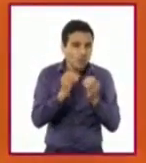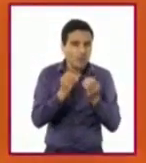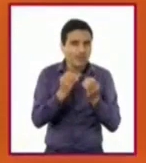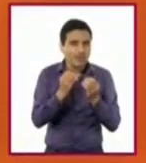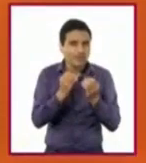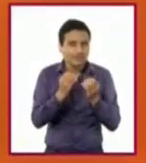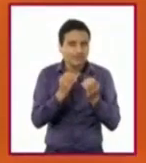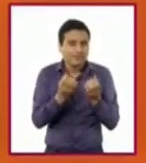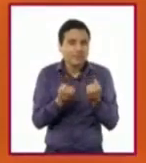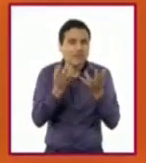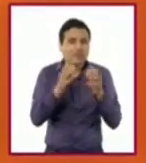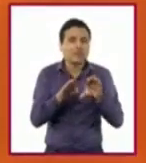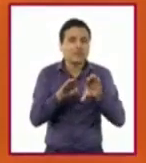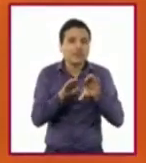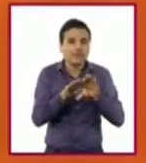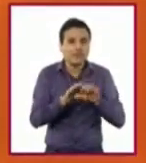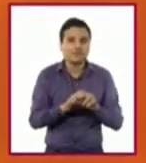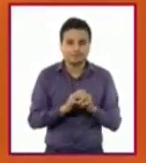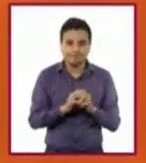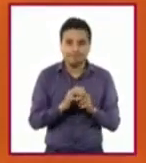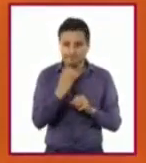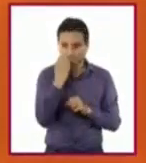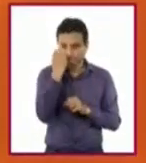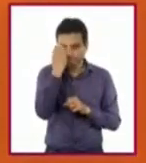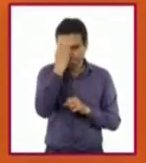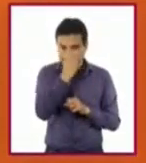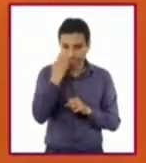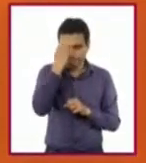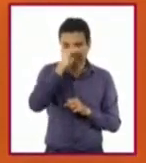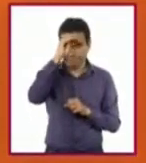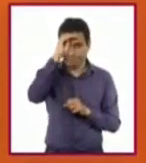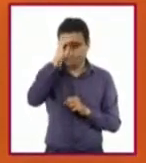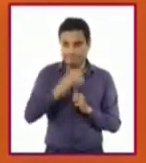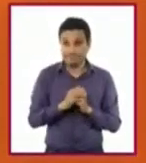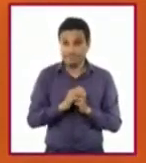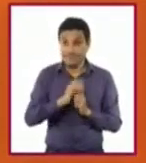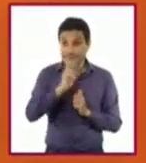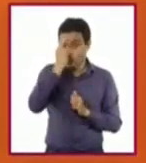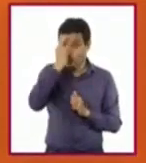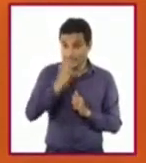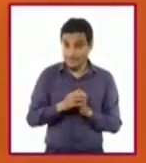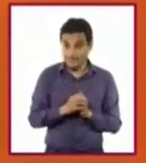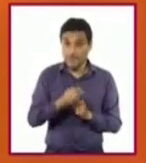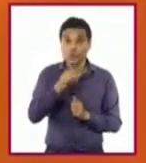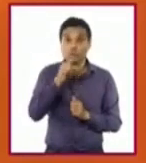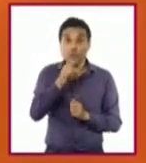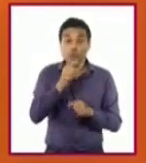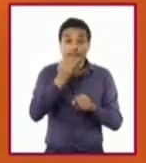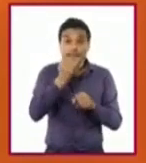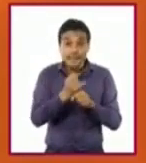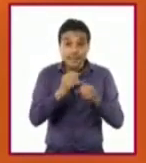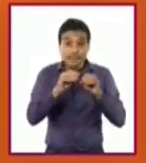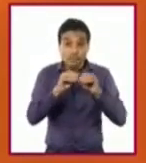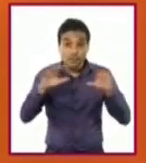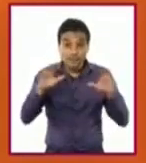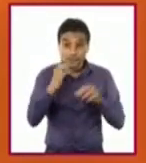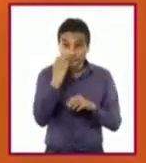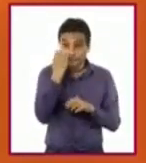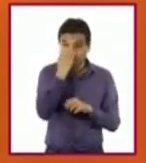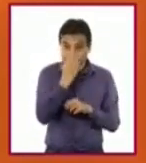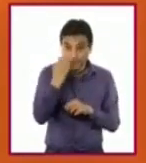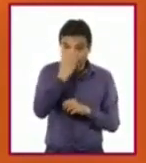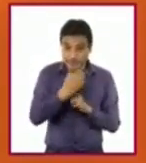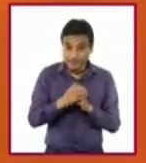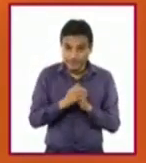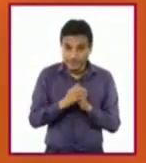respuesta a estas interrogantes es importante considerar que para analizar un conjunto de datos es posible hacer